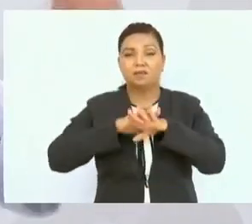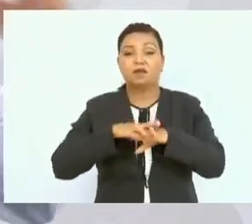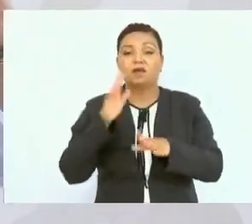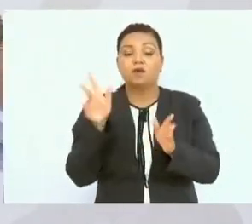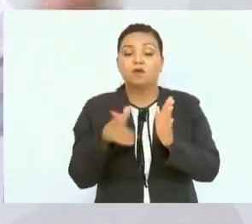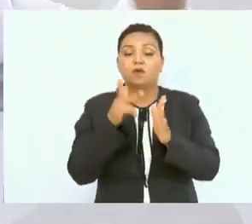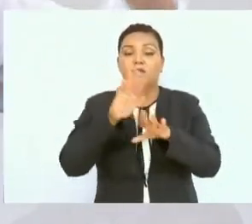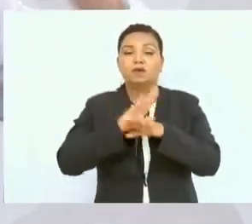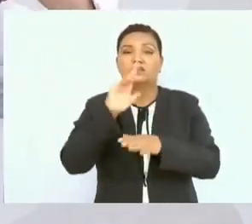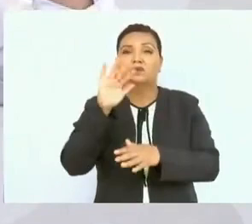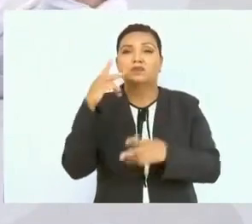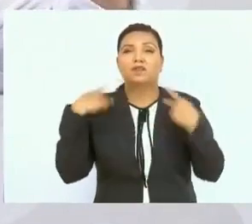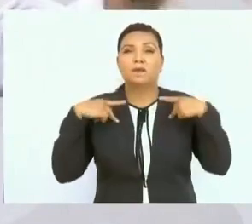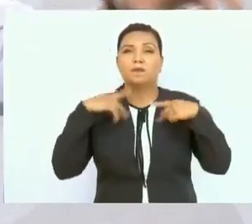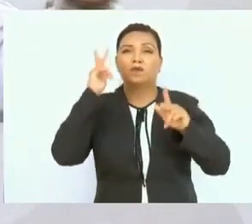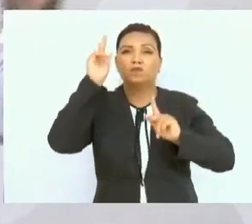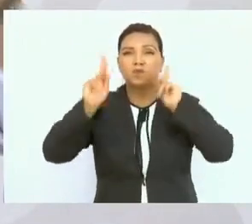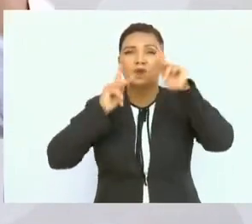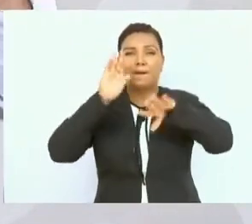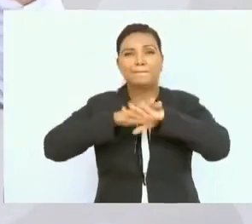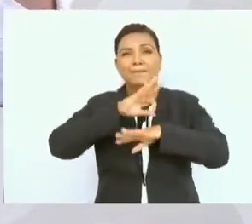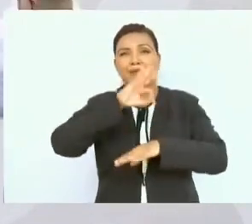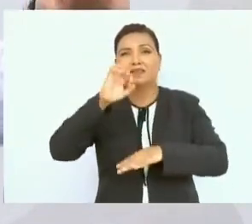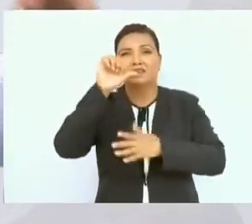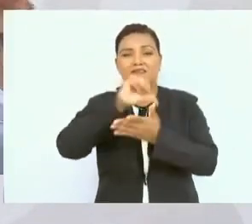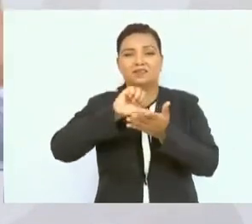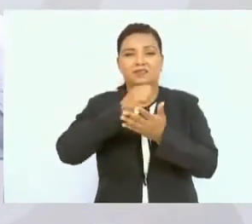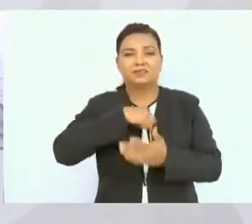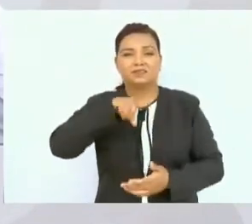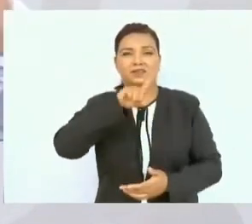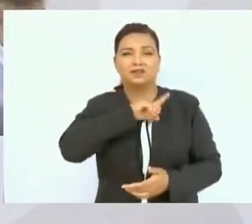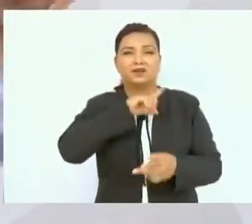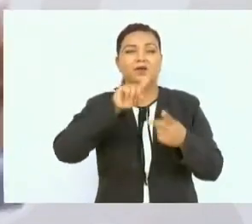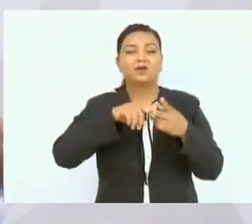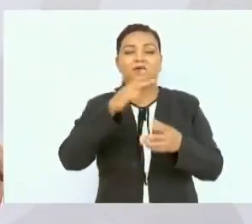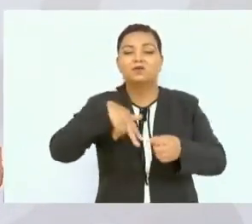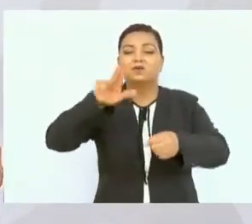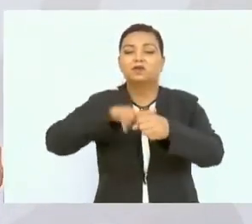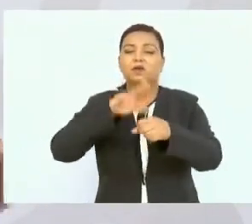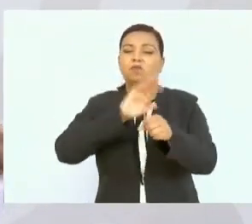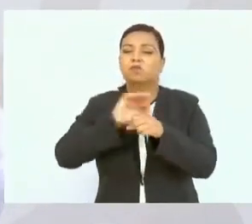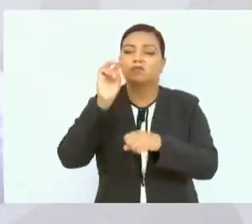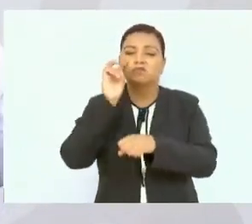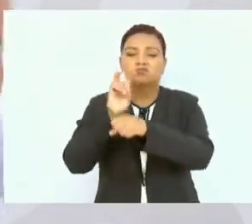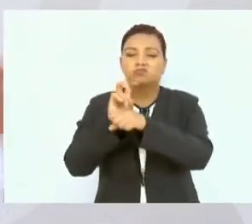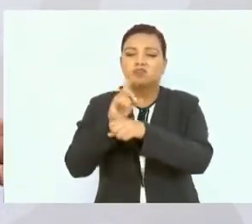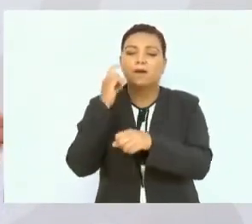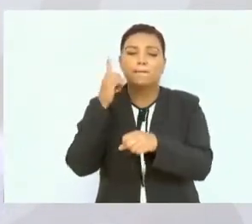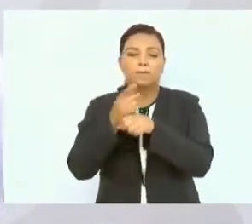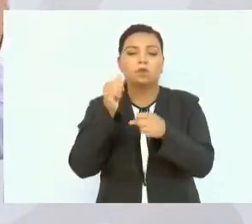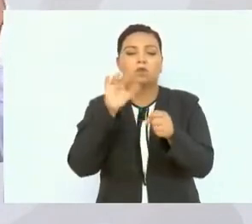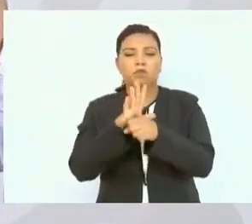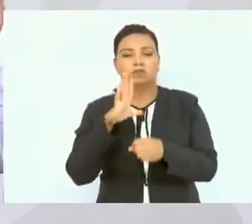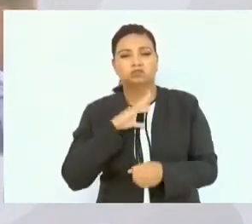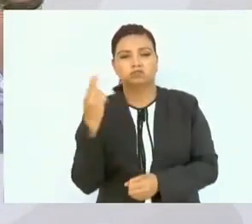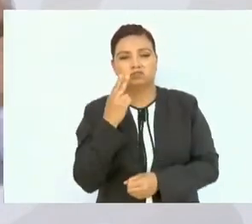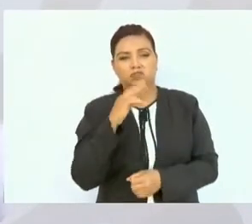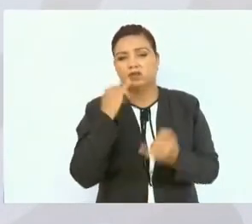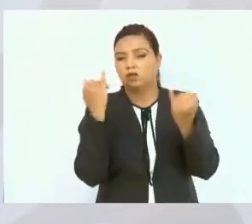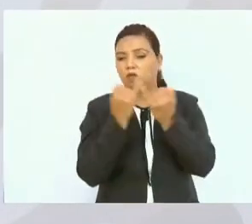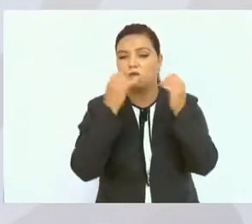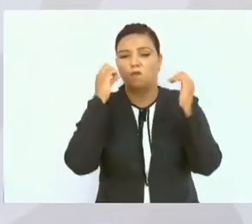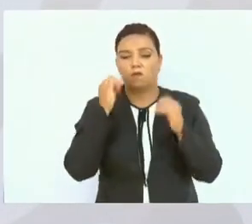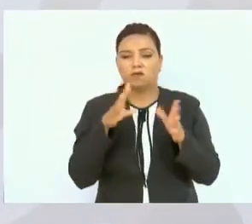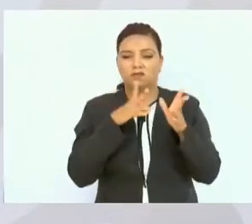personas recorriendo todos los más de 300 centros de salud, los hospitales, para identificar las necesidades y así hacer un